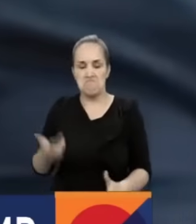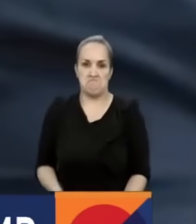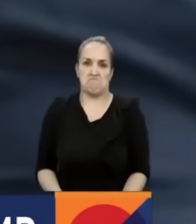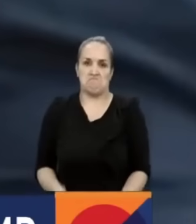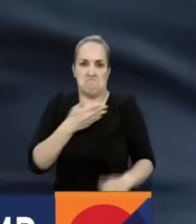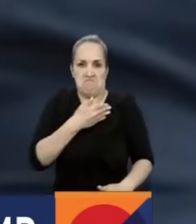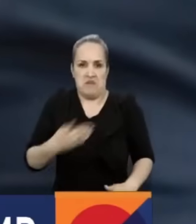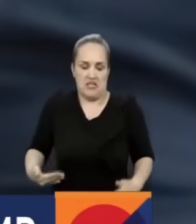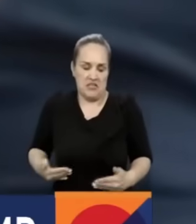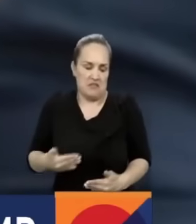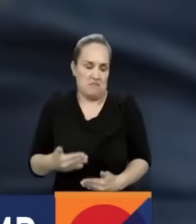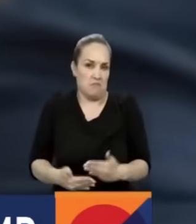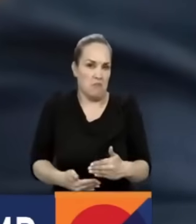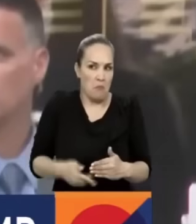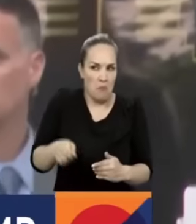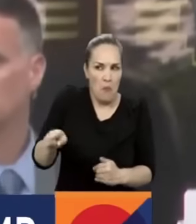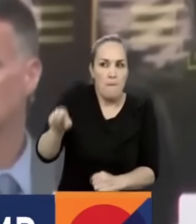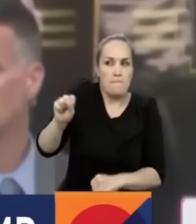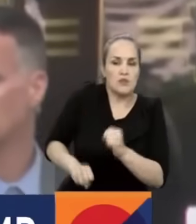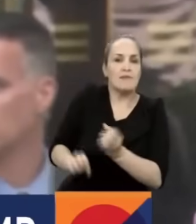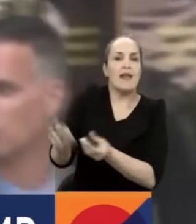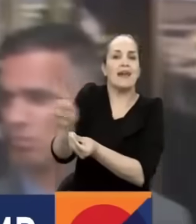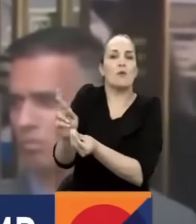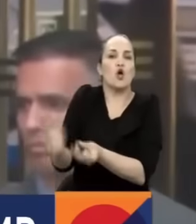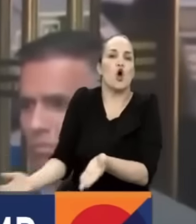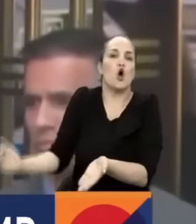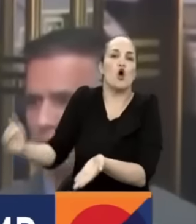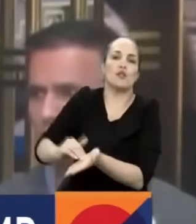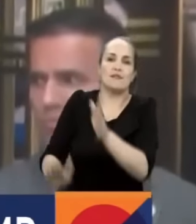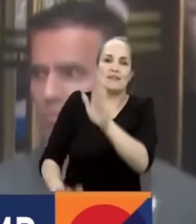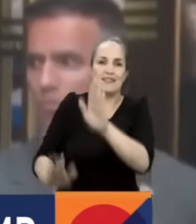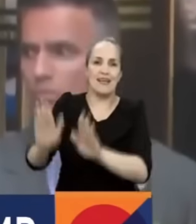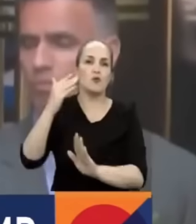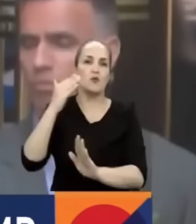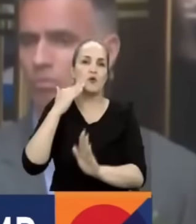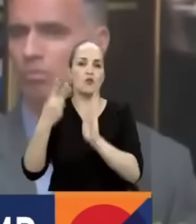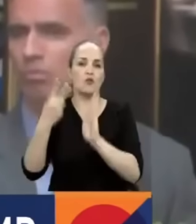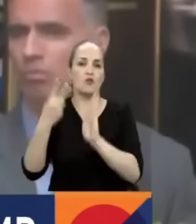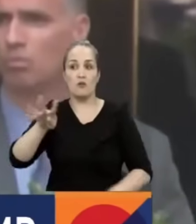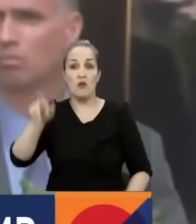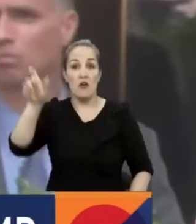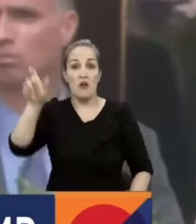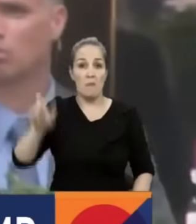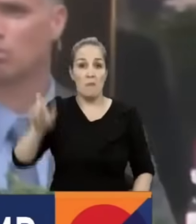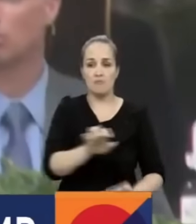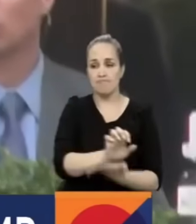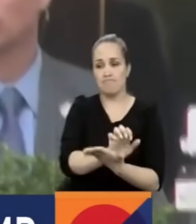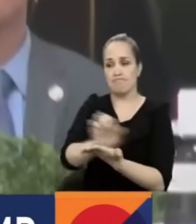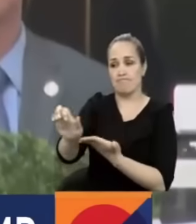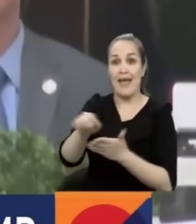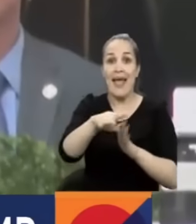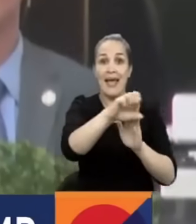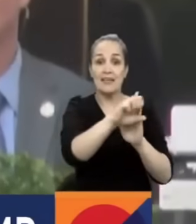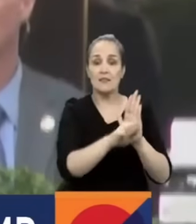con más fuerza como nominado republicano de 2024, debe quedar excluido, es decir,